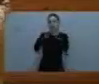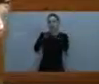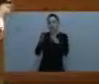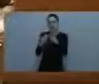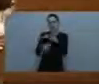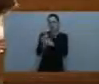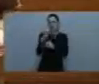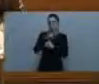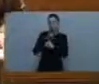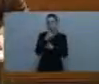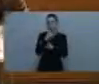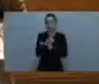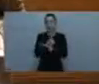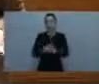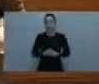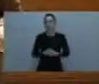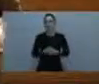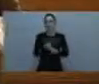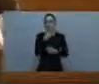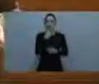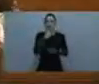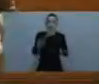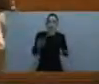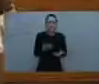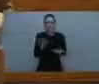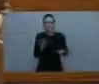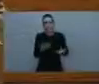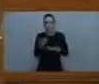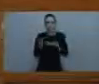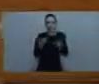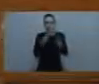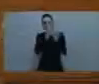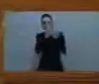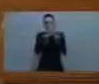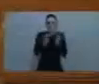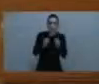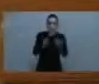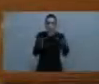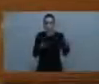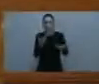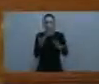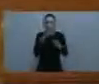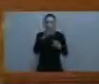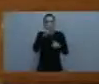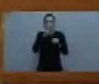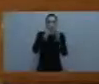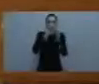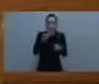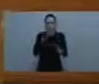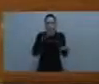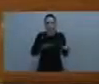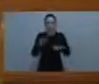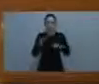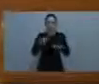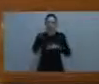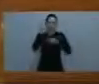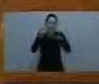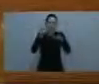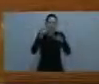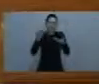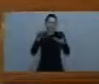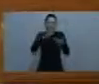Cámara, bueno, lo dijo con una serie de epítetos y de calificativos que yo creo que tuvo una jornada, en fin,